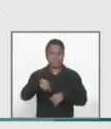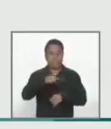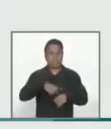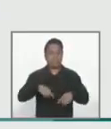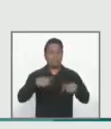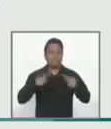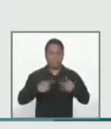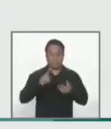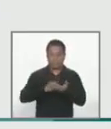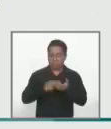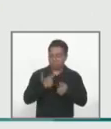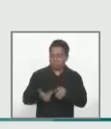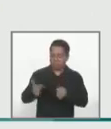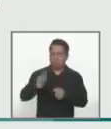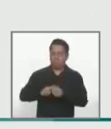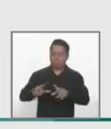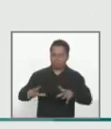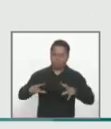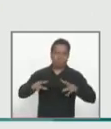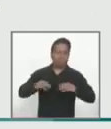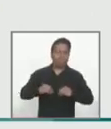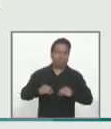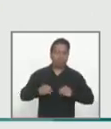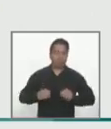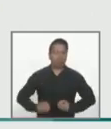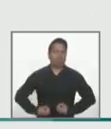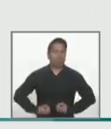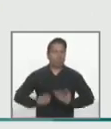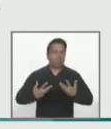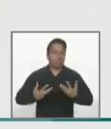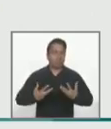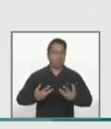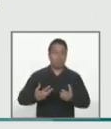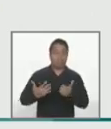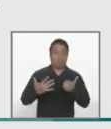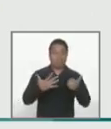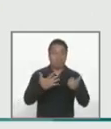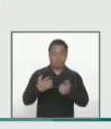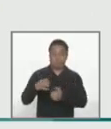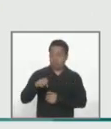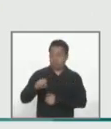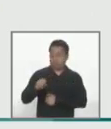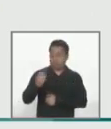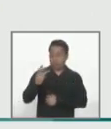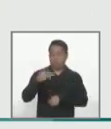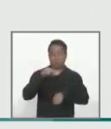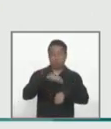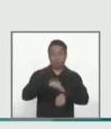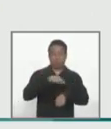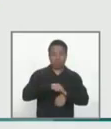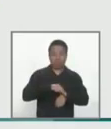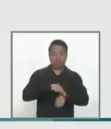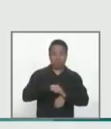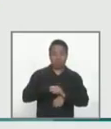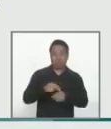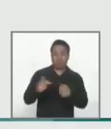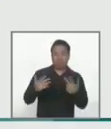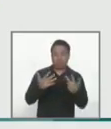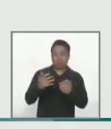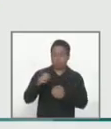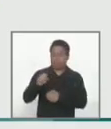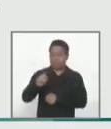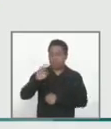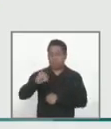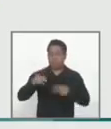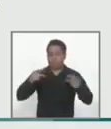de salud que ha dado positivo a la prueba COVID en un total de 663 médicos,